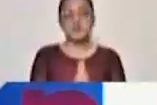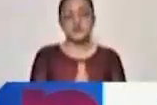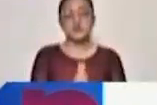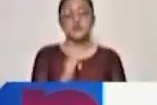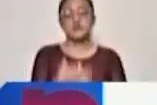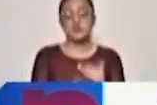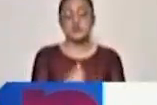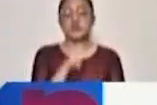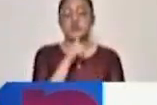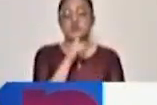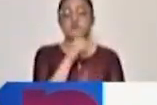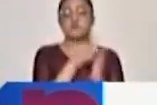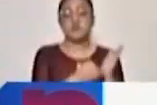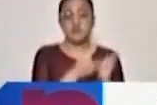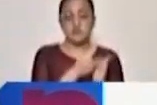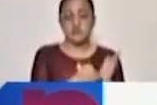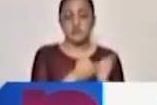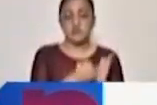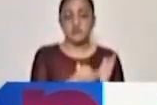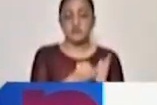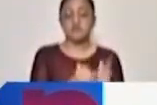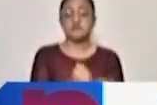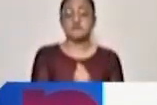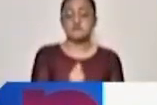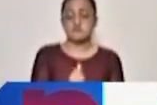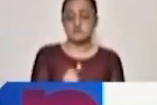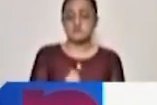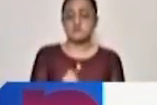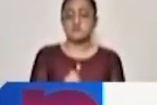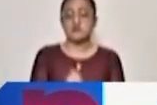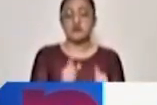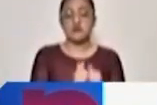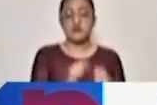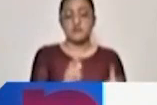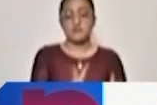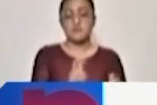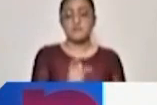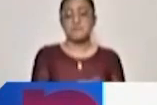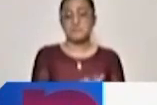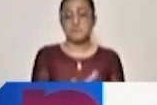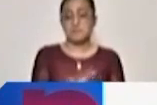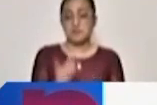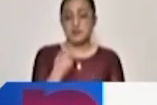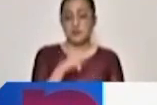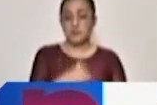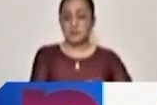curso, todas las diligencias relacionadas con los hechos,